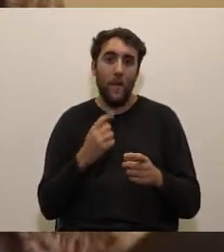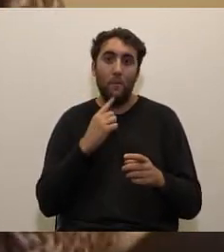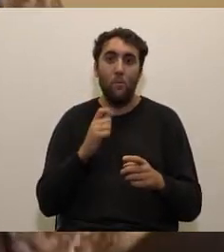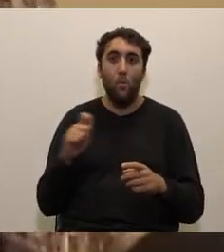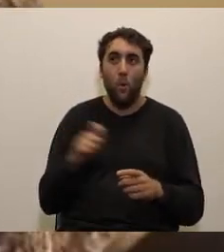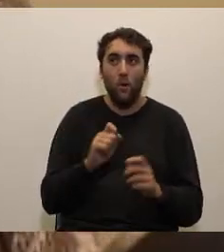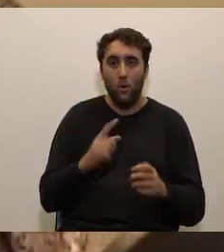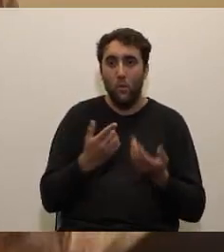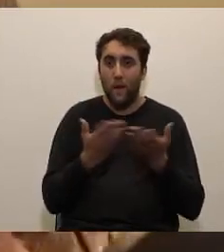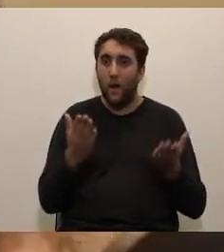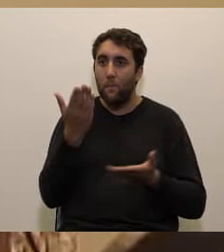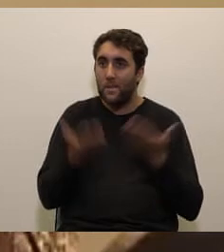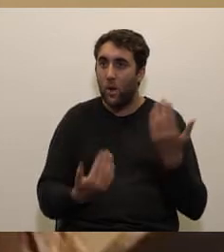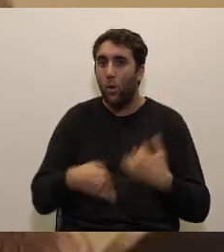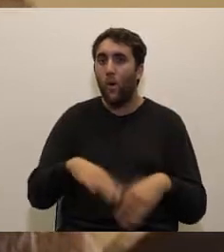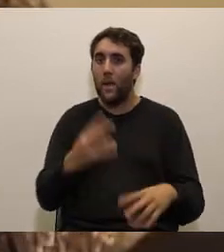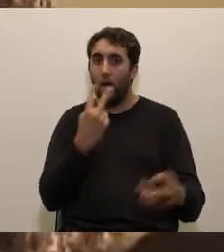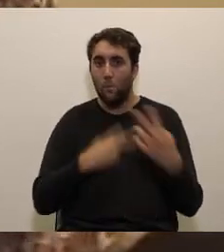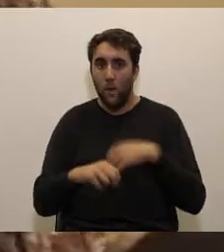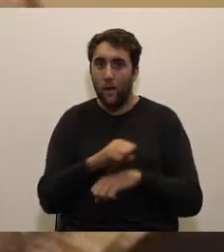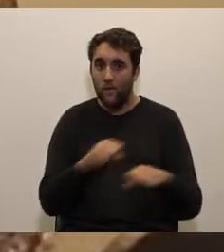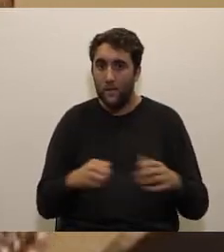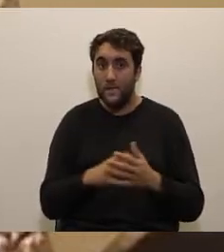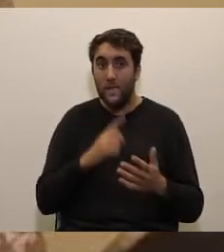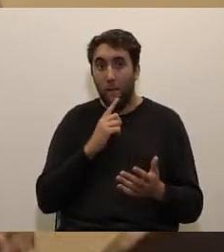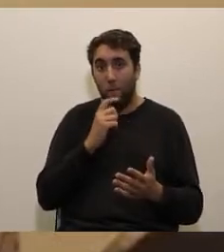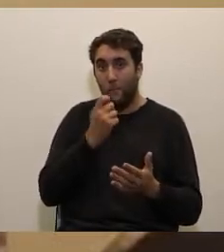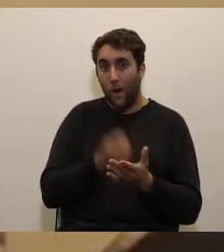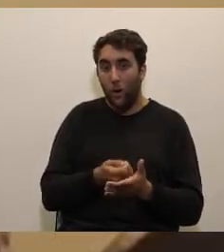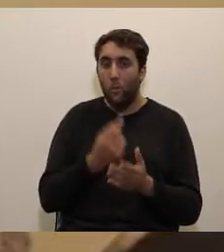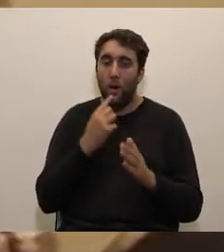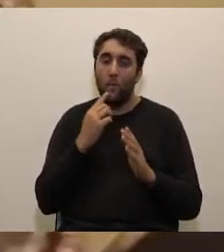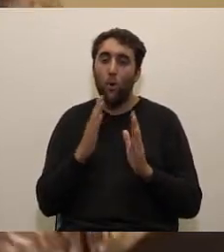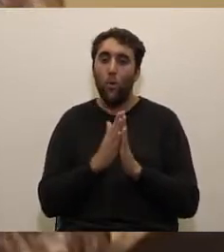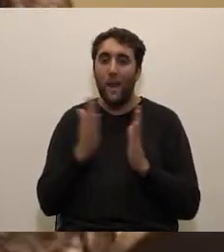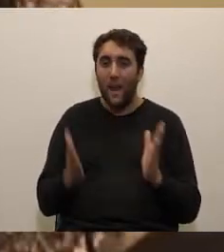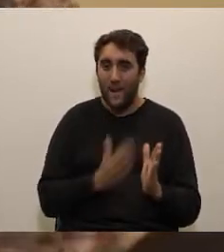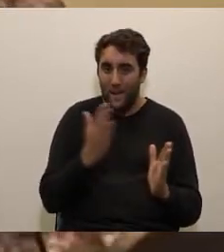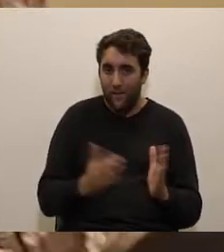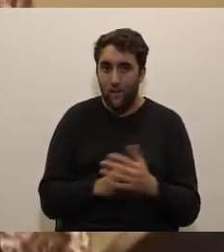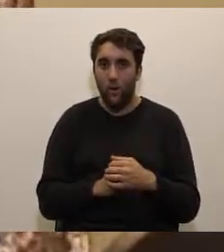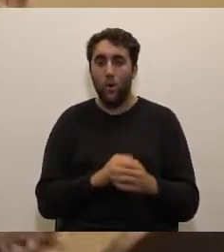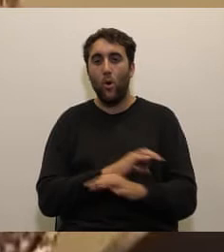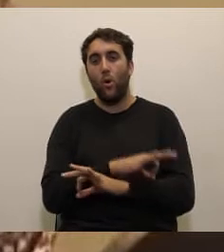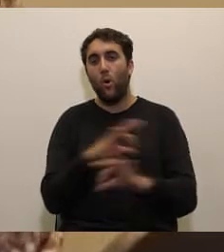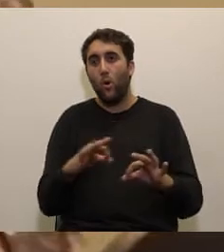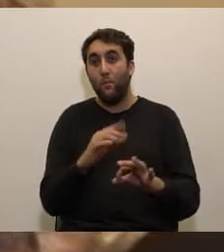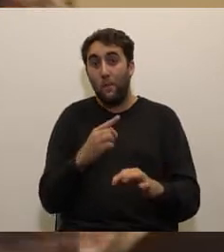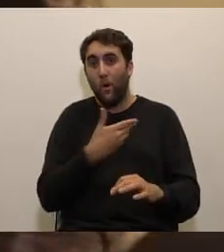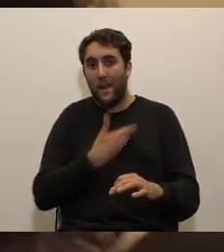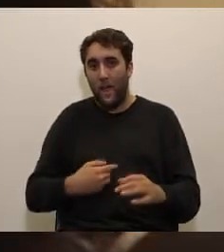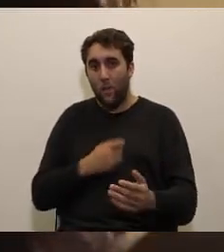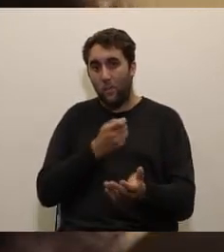sea exclusivo, ¿no? Sino que tiene que ser abierto. Si se pagó el desarrollo de un libro de texto o con fondos